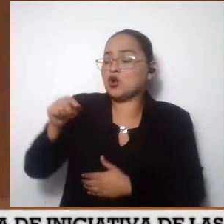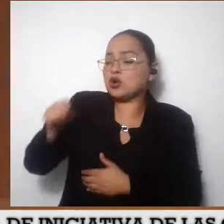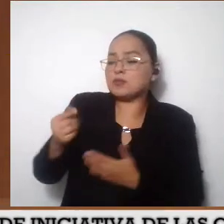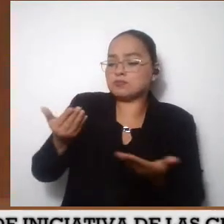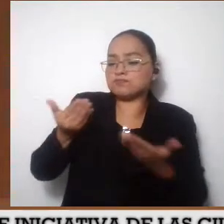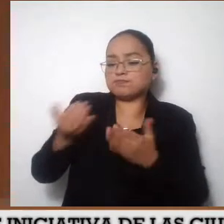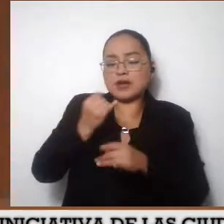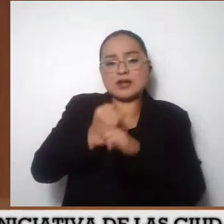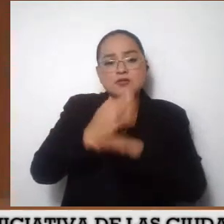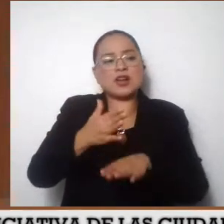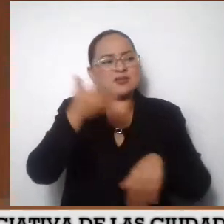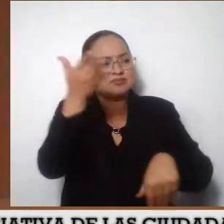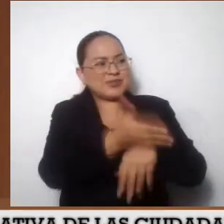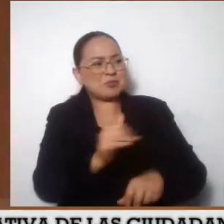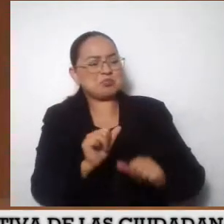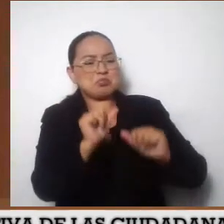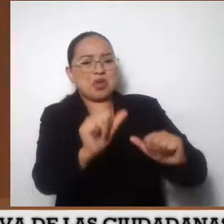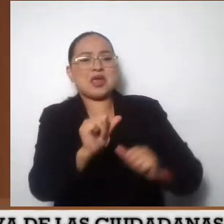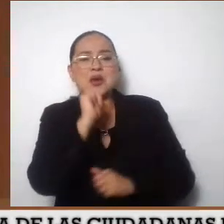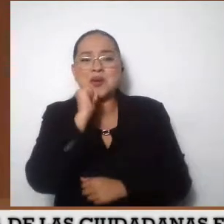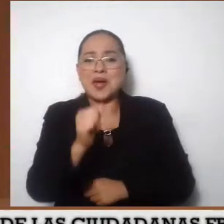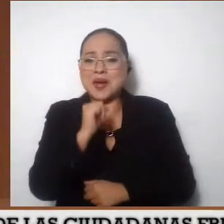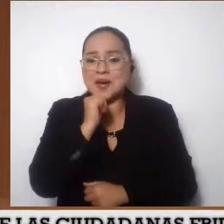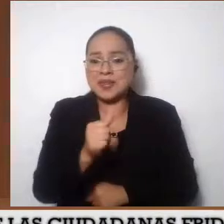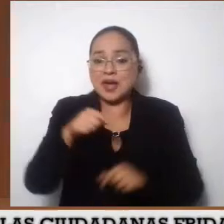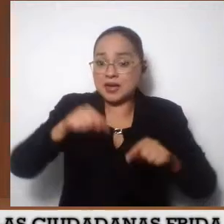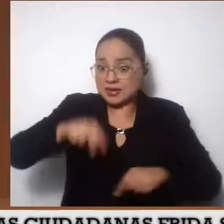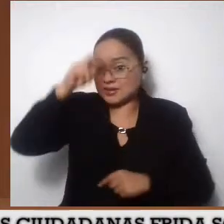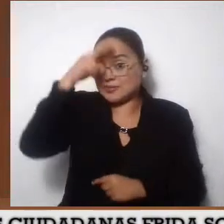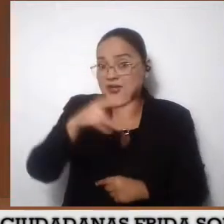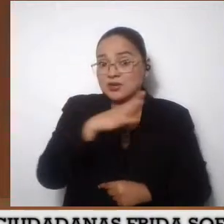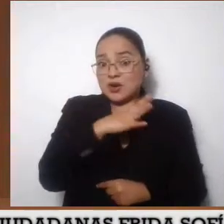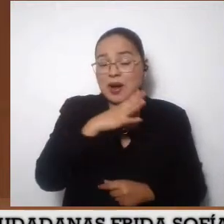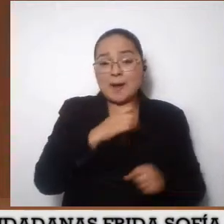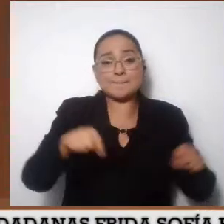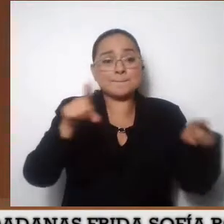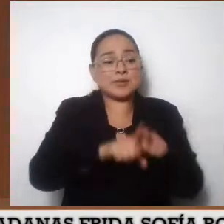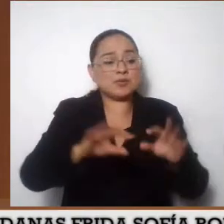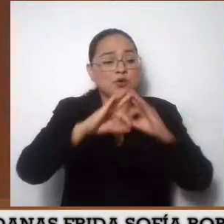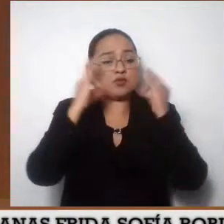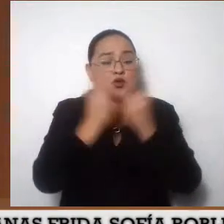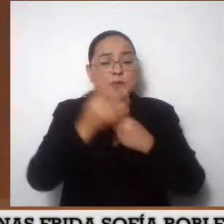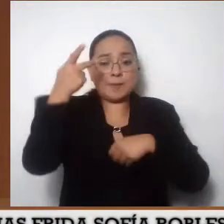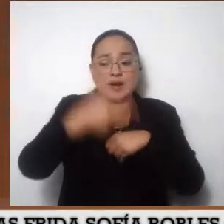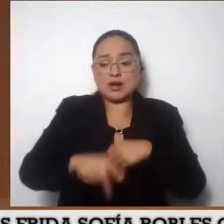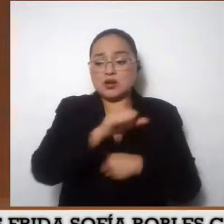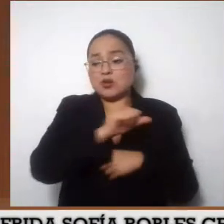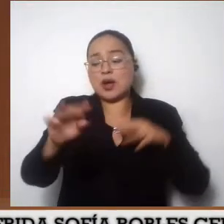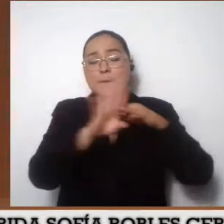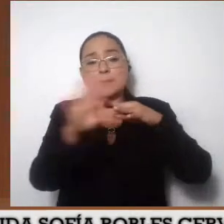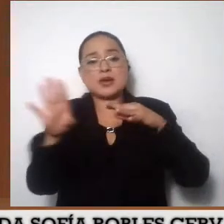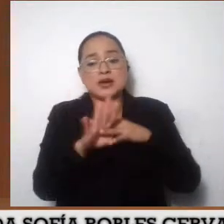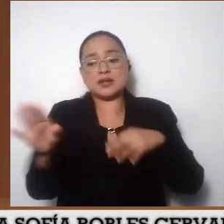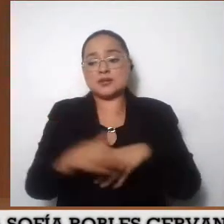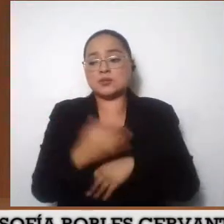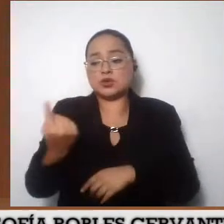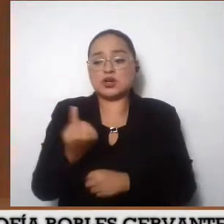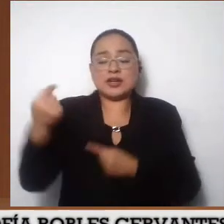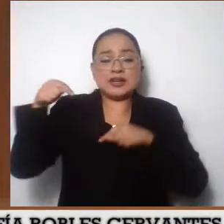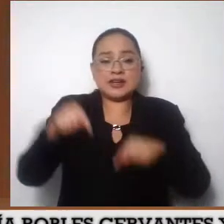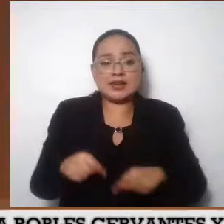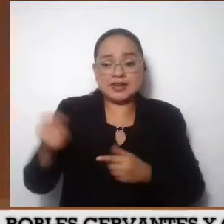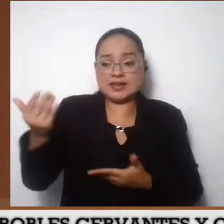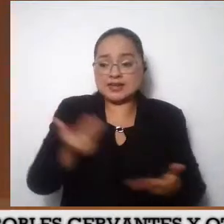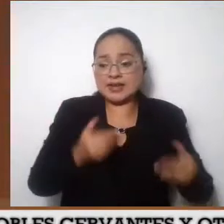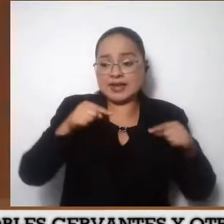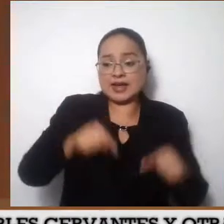impunidad con la que operan los delincuentes en México y la situación de vulnerabilidad de los migrantes que transitan en territorio irregular